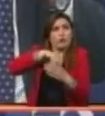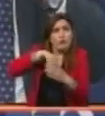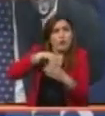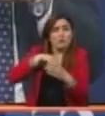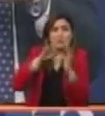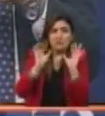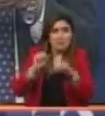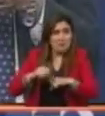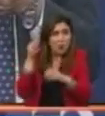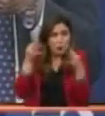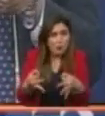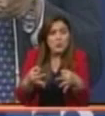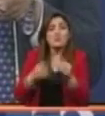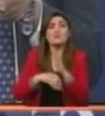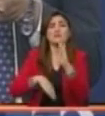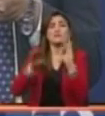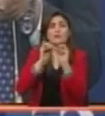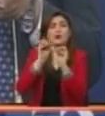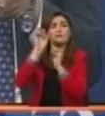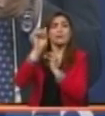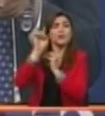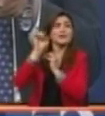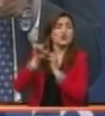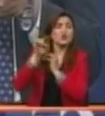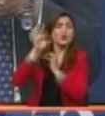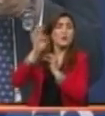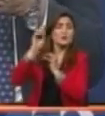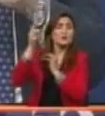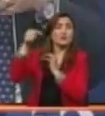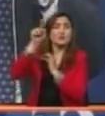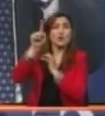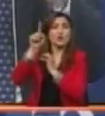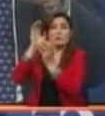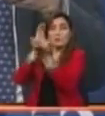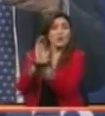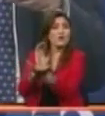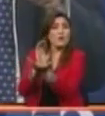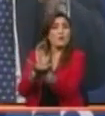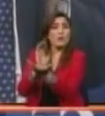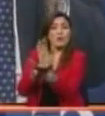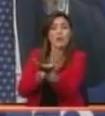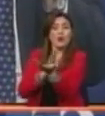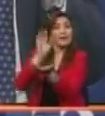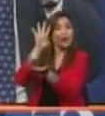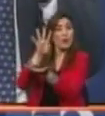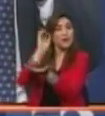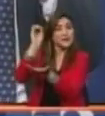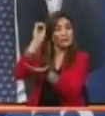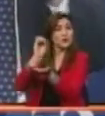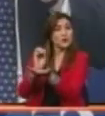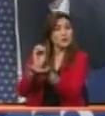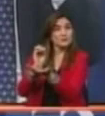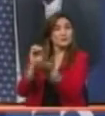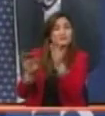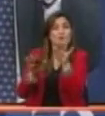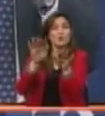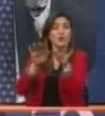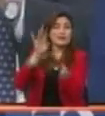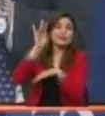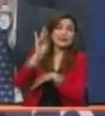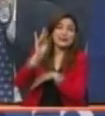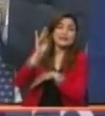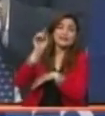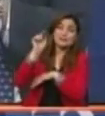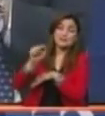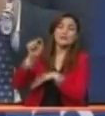dólares, más los 1.900 millones que podrían venir por el lado del Seguro Social por el 40%, es decir, ahí estarían 7.000 millones